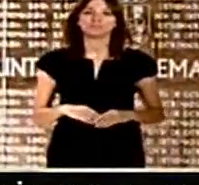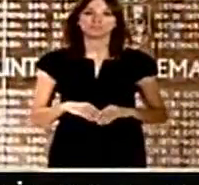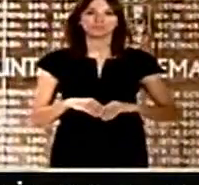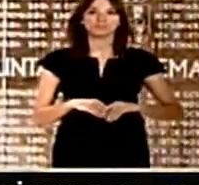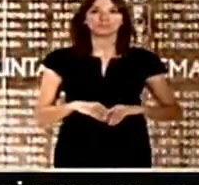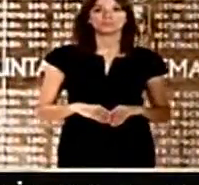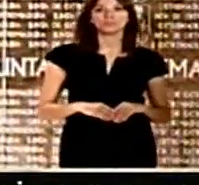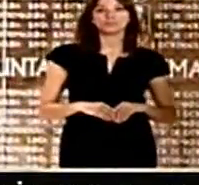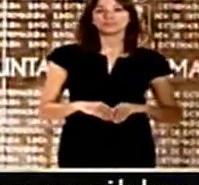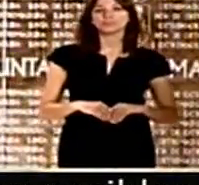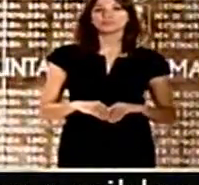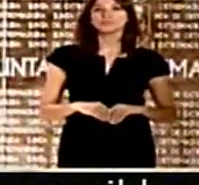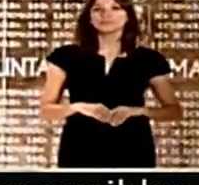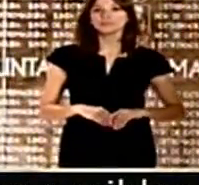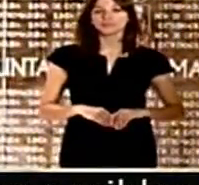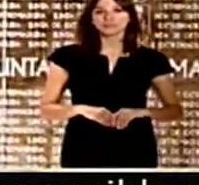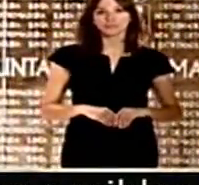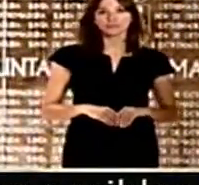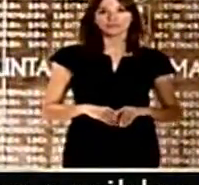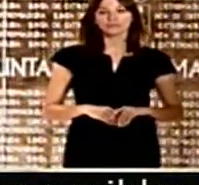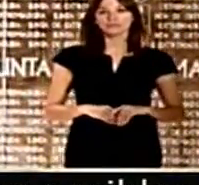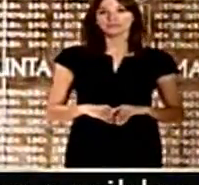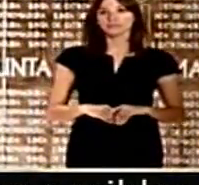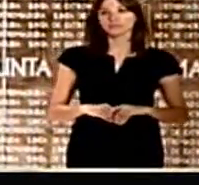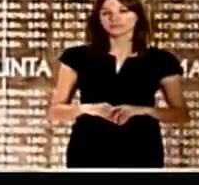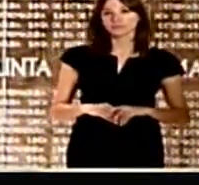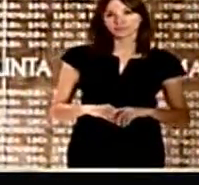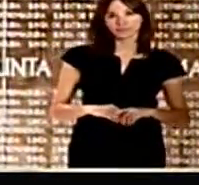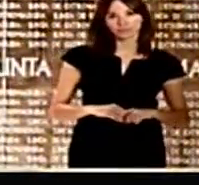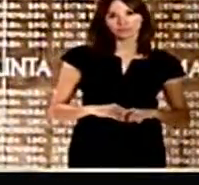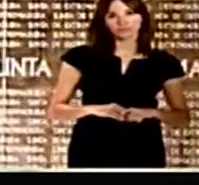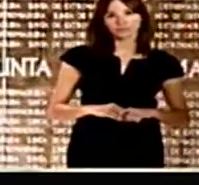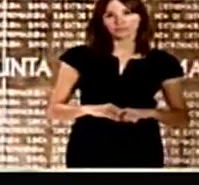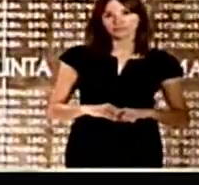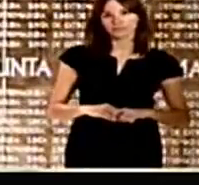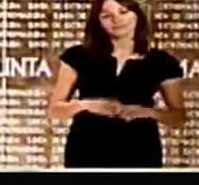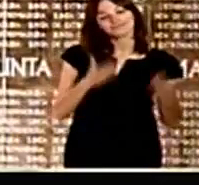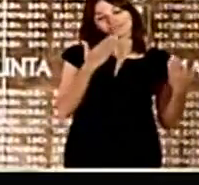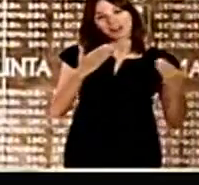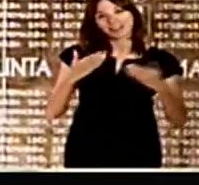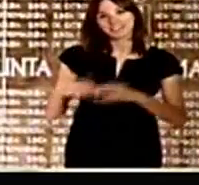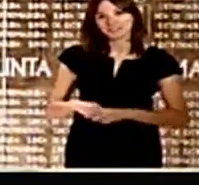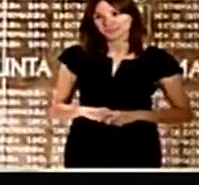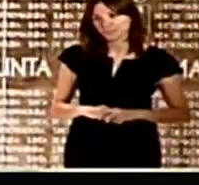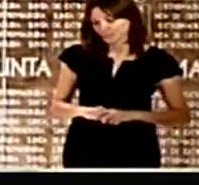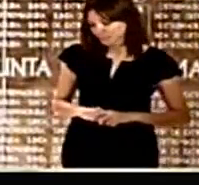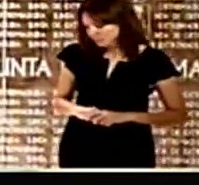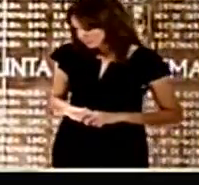¿Más cocina? Venga, muchas gracias.